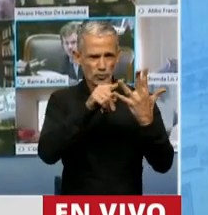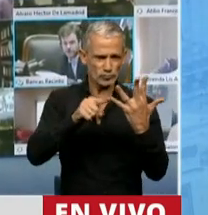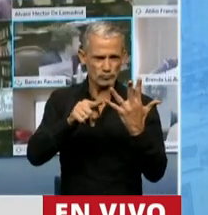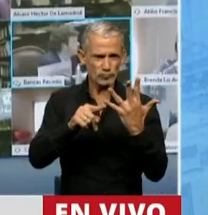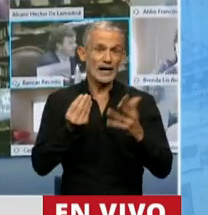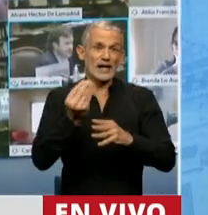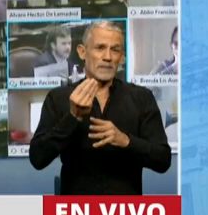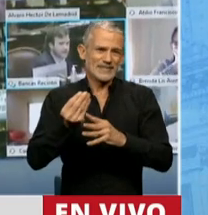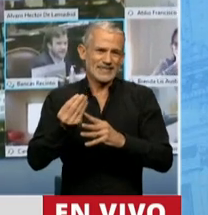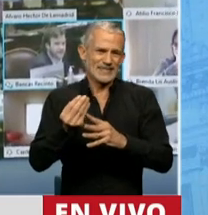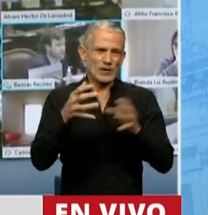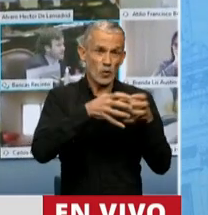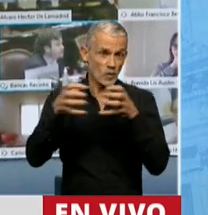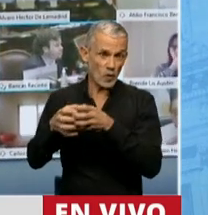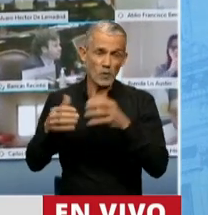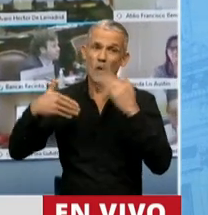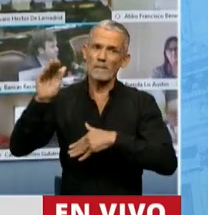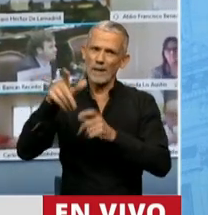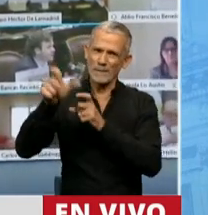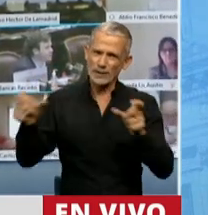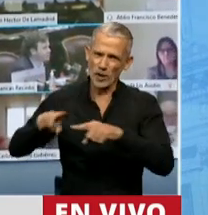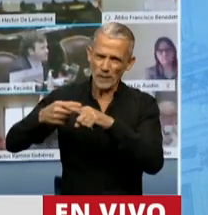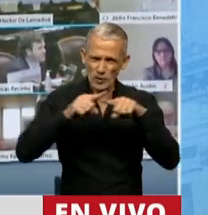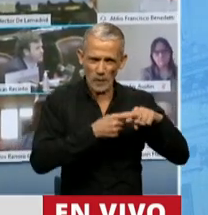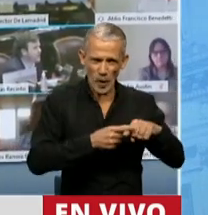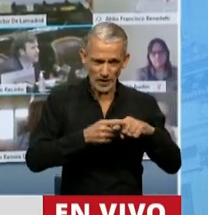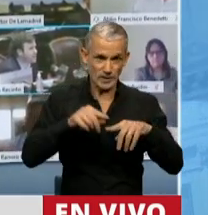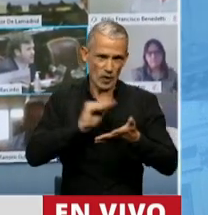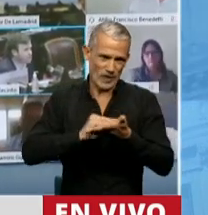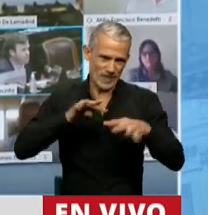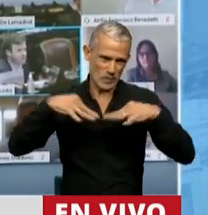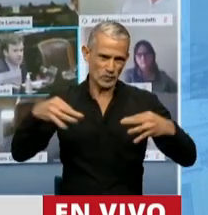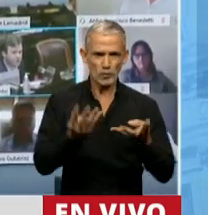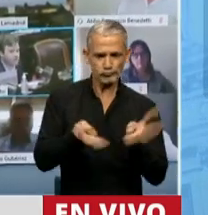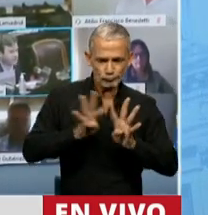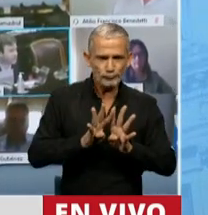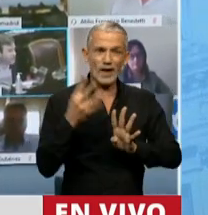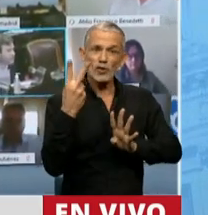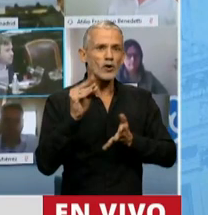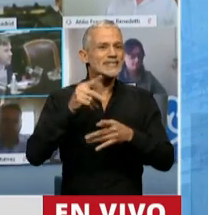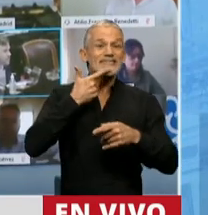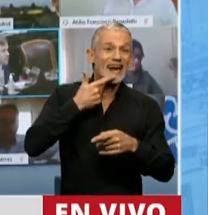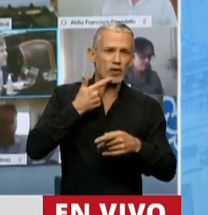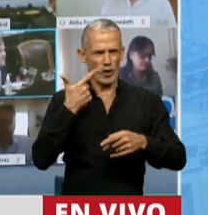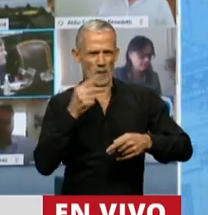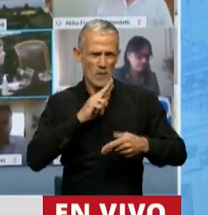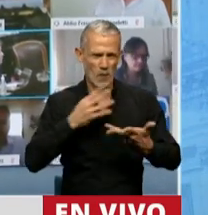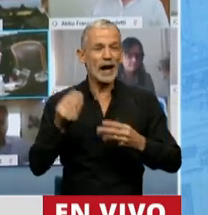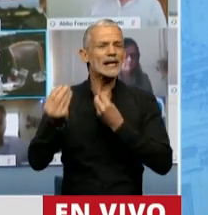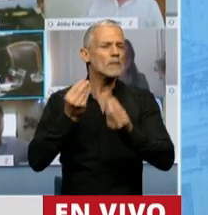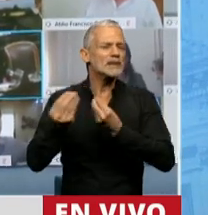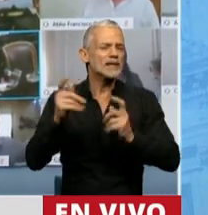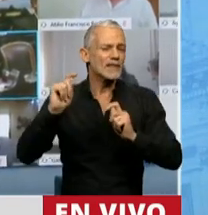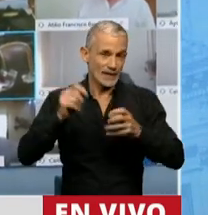en representación de los dos bloques con mayor cantidad de integrantes de la Honorable Cámara de Diputados y dos senadores o senadoras en